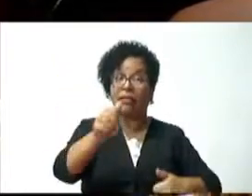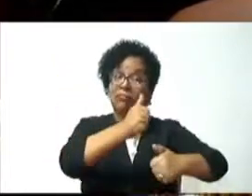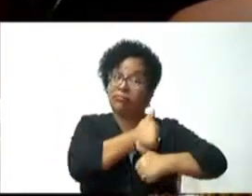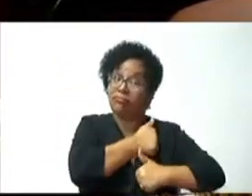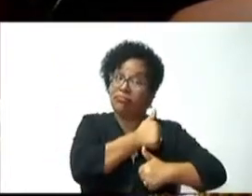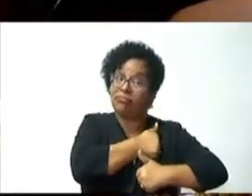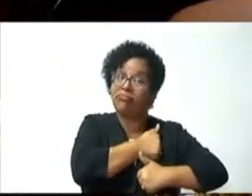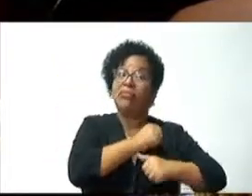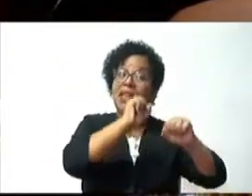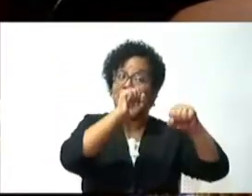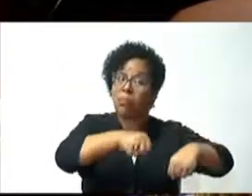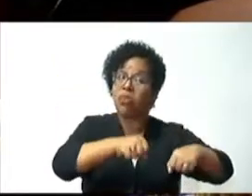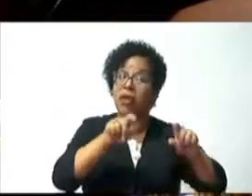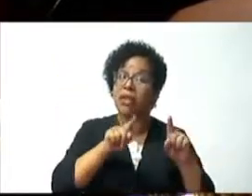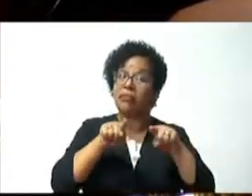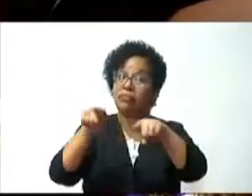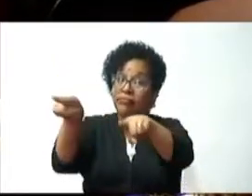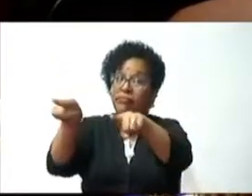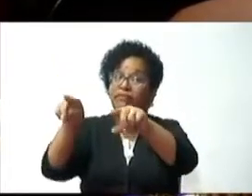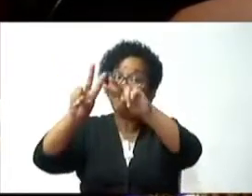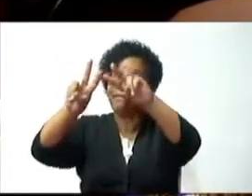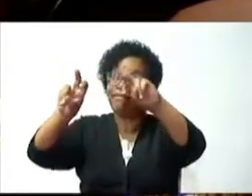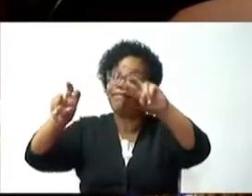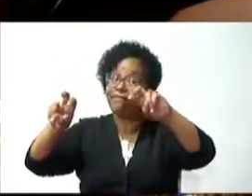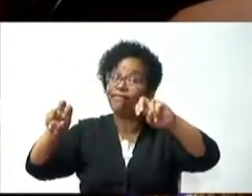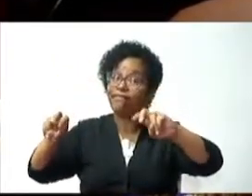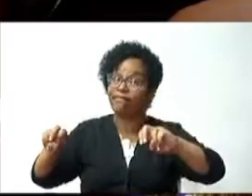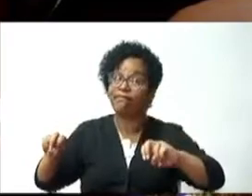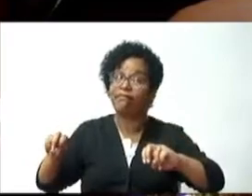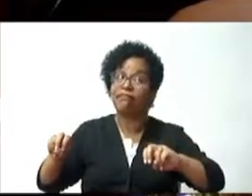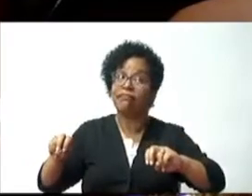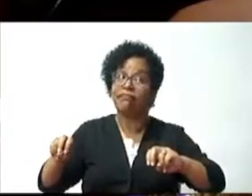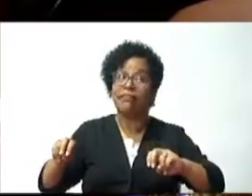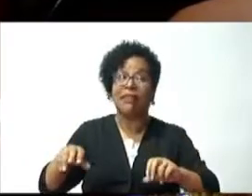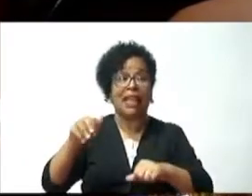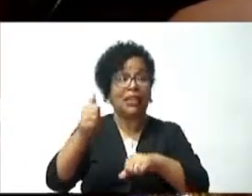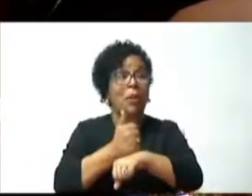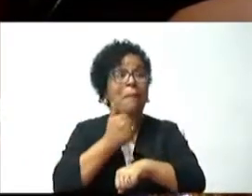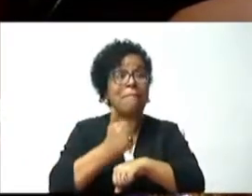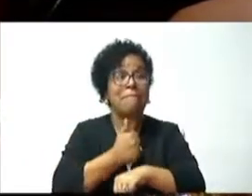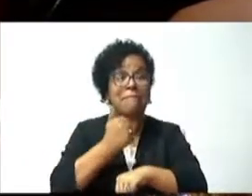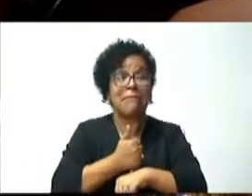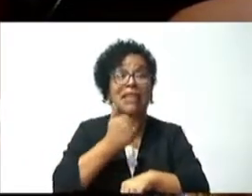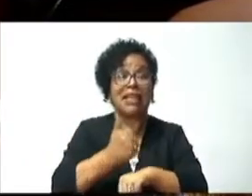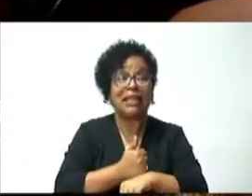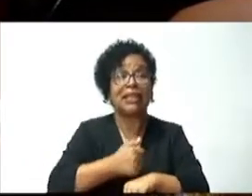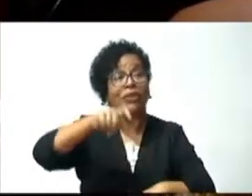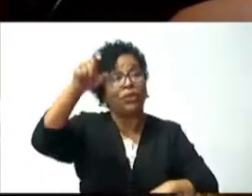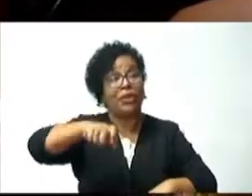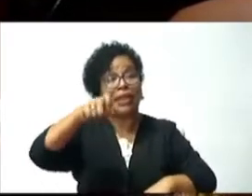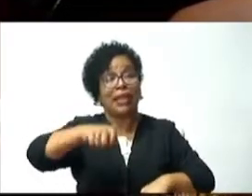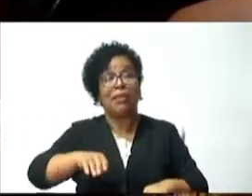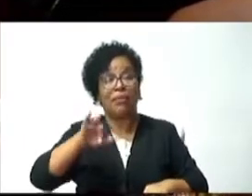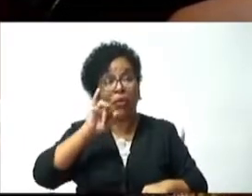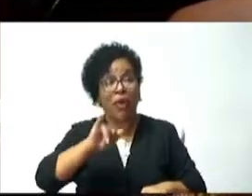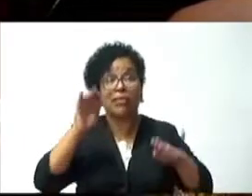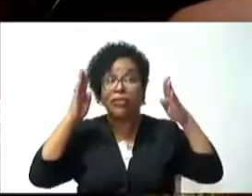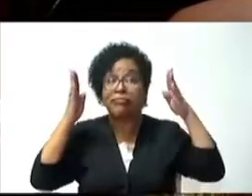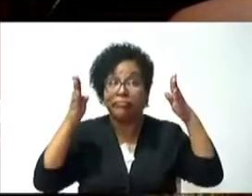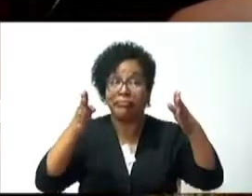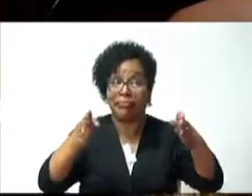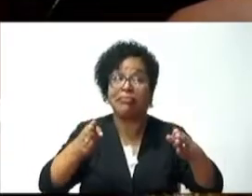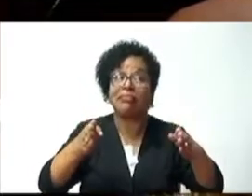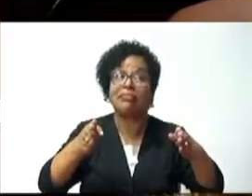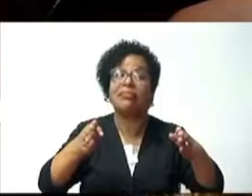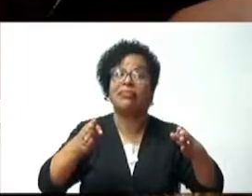pasando, que estamos en peligro y debemos prestar atención a eso. Están pasando